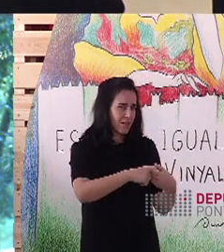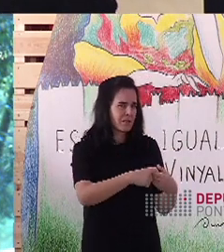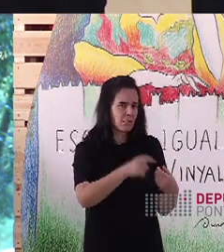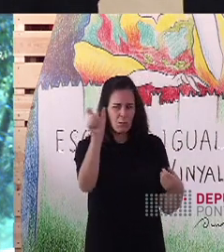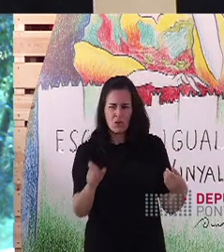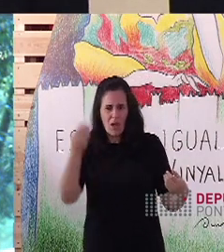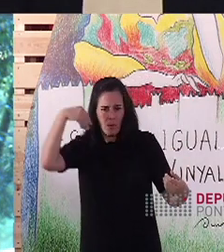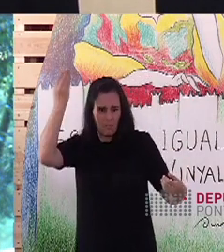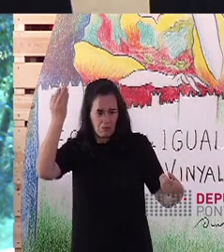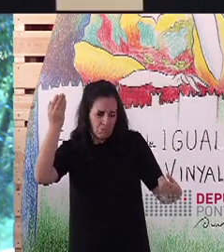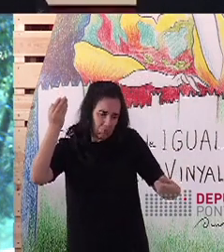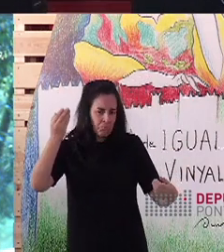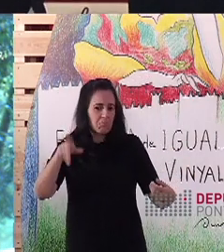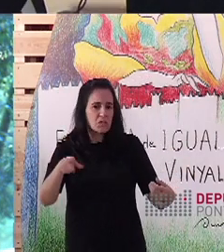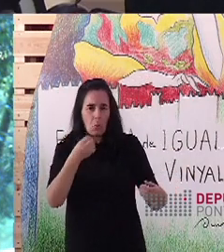idea, vamos.